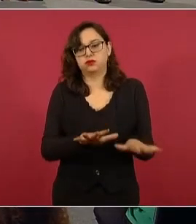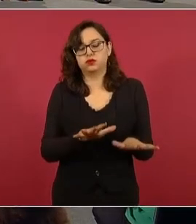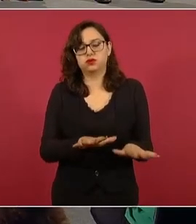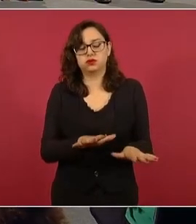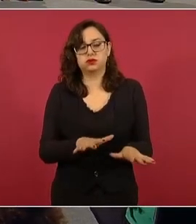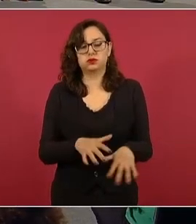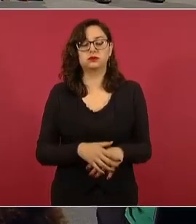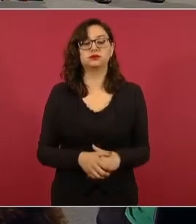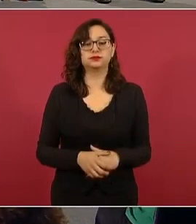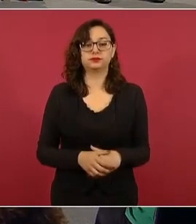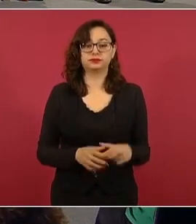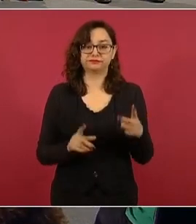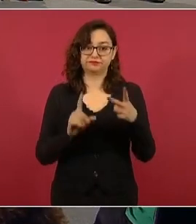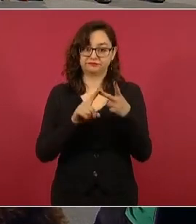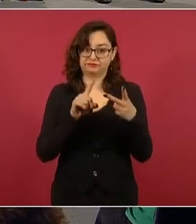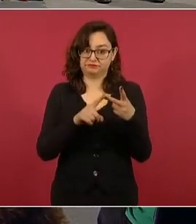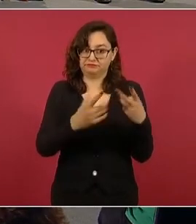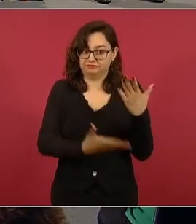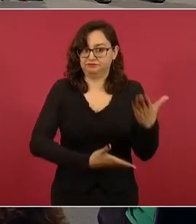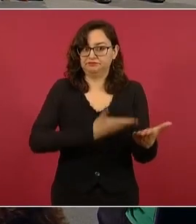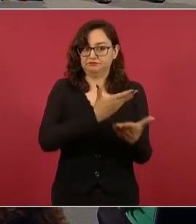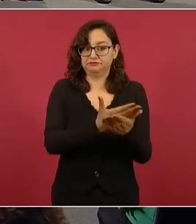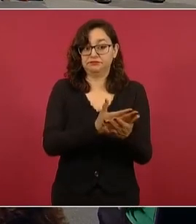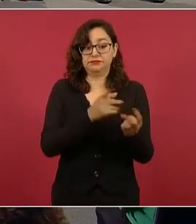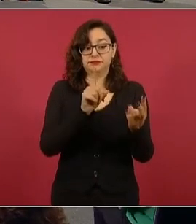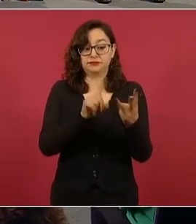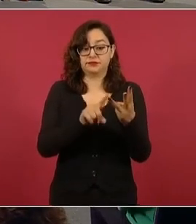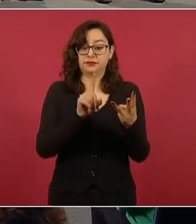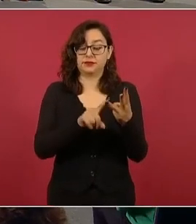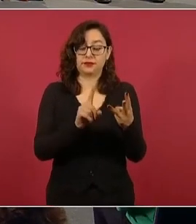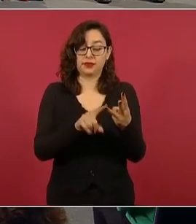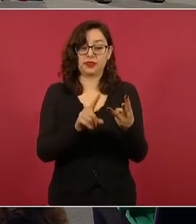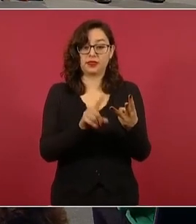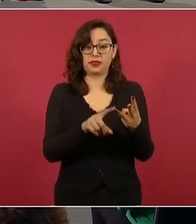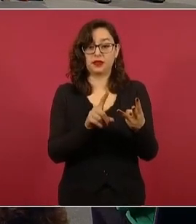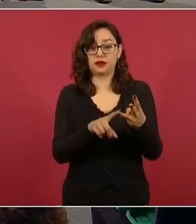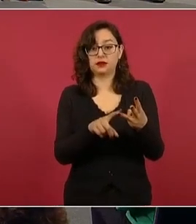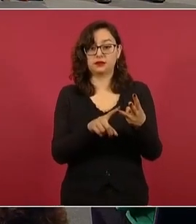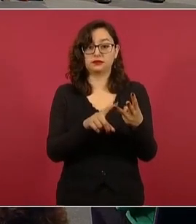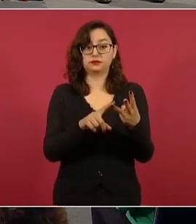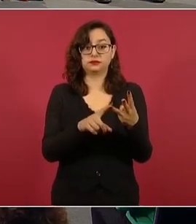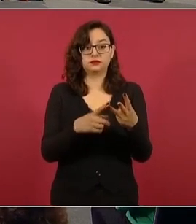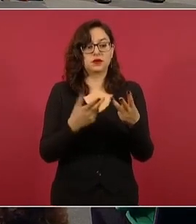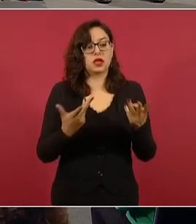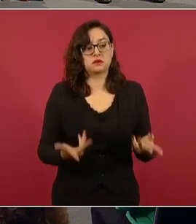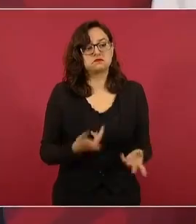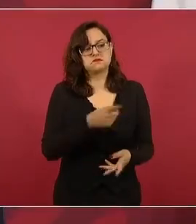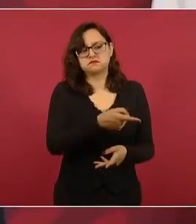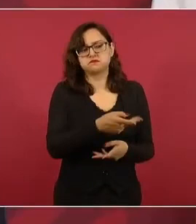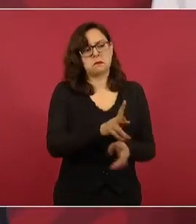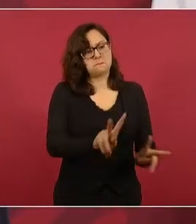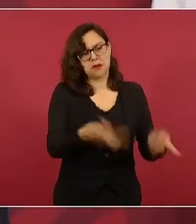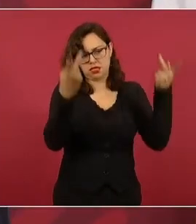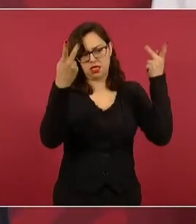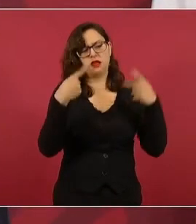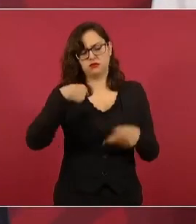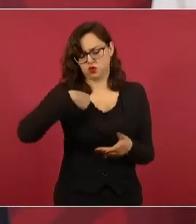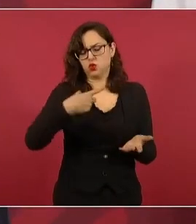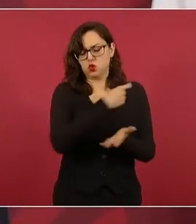Eso es lo segundo. Y lo tercero es que les compramos